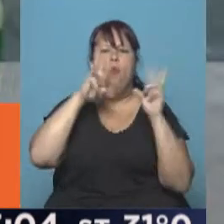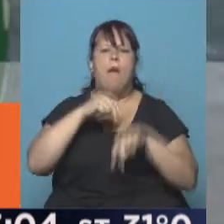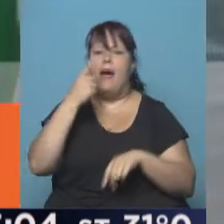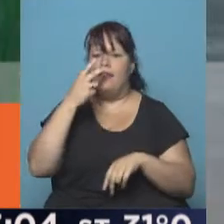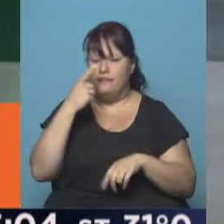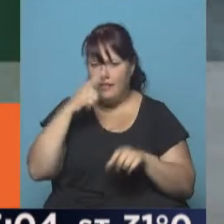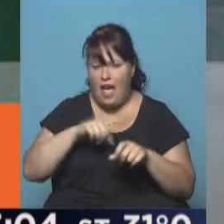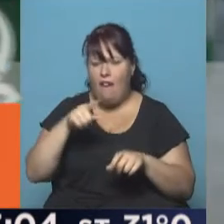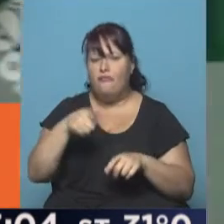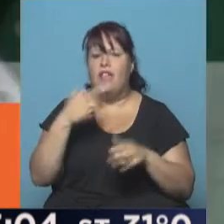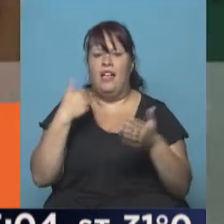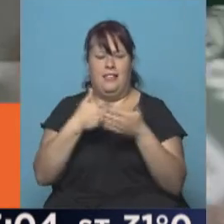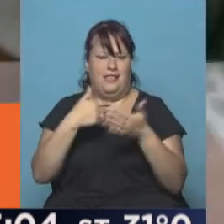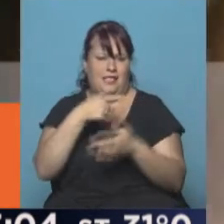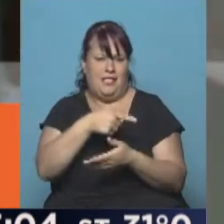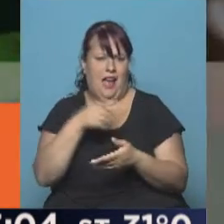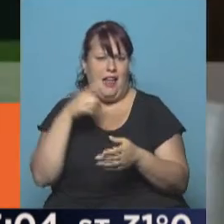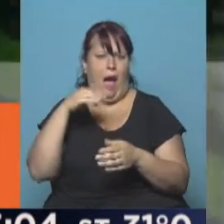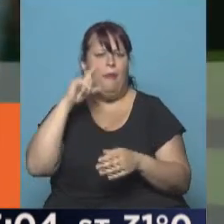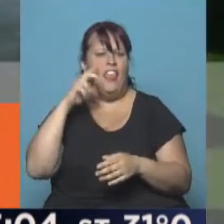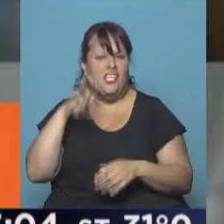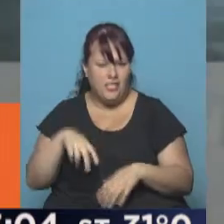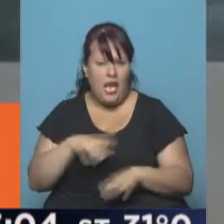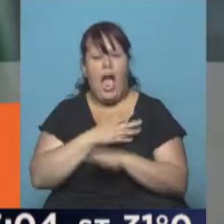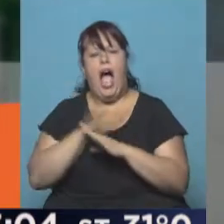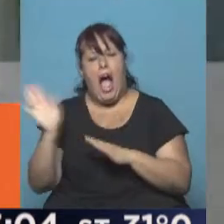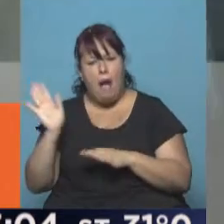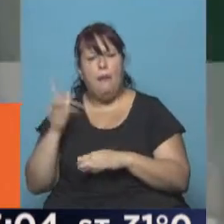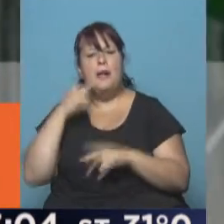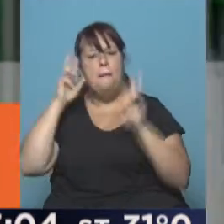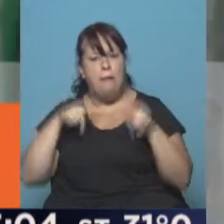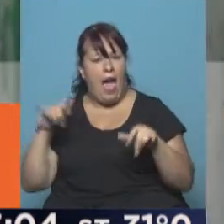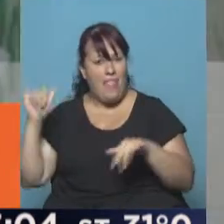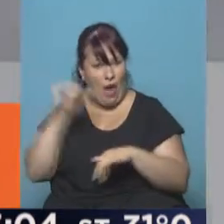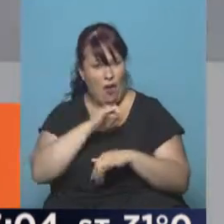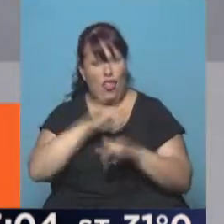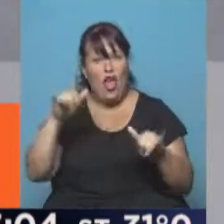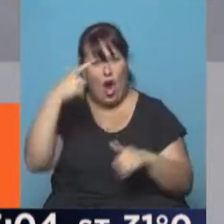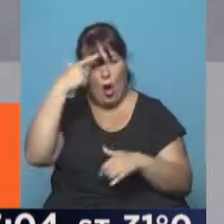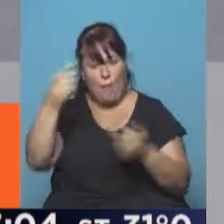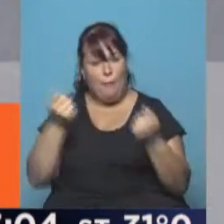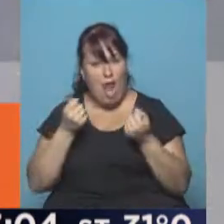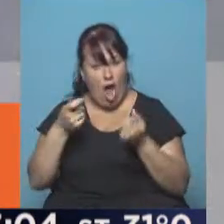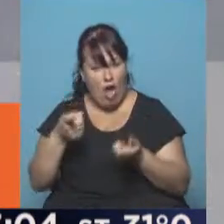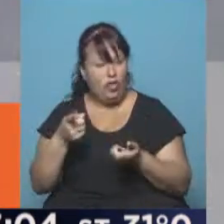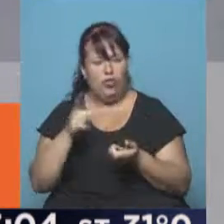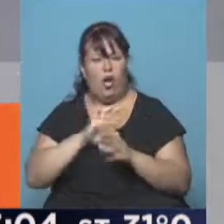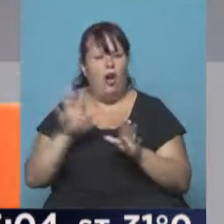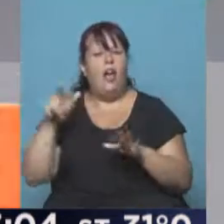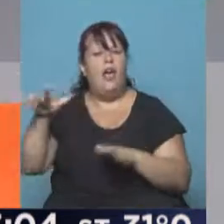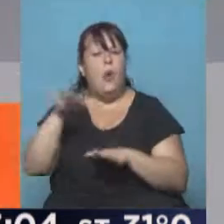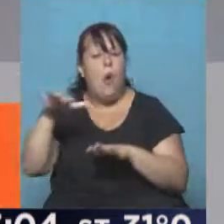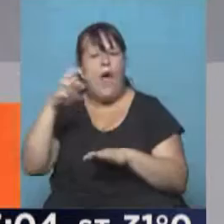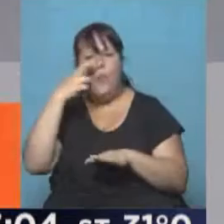combustibles a pocos kilómetros del aeropuerto de Medellín. Por otro lado, se constató que el plan de vuelo anunciado por el piloto Miguel Quiroga era desde la